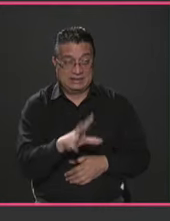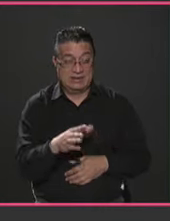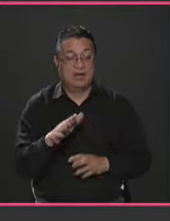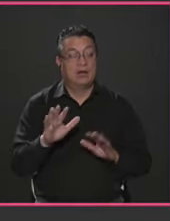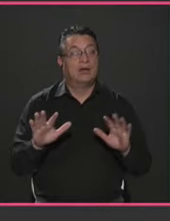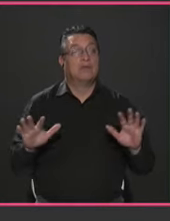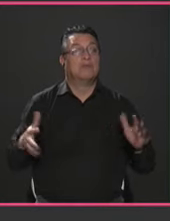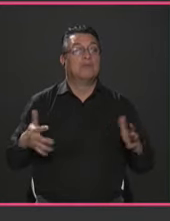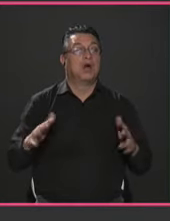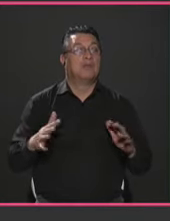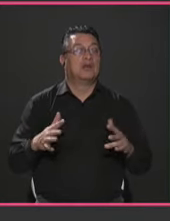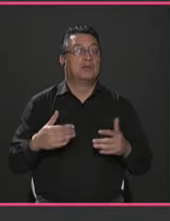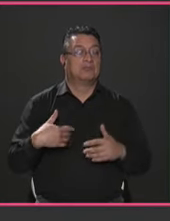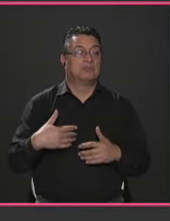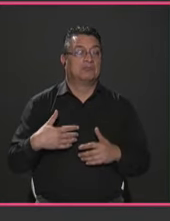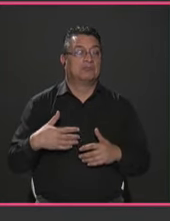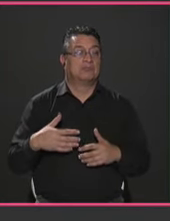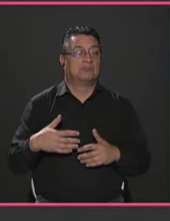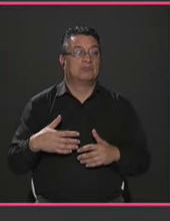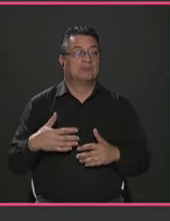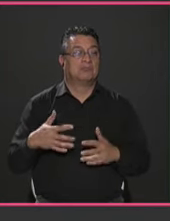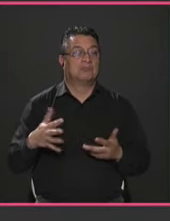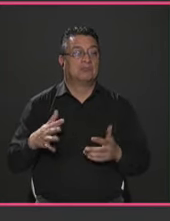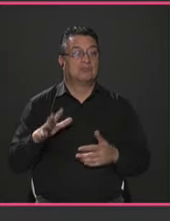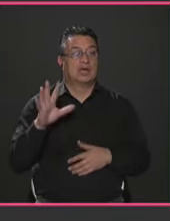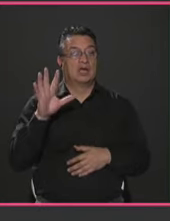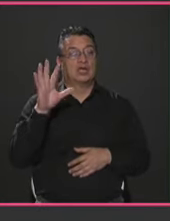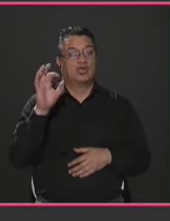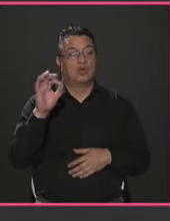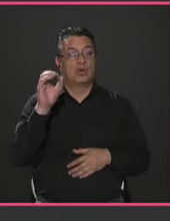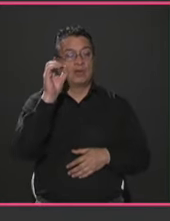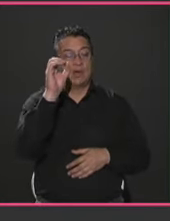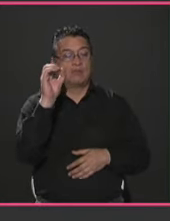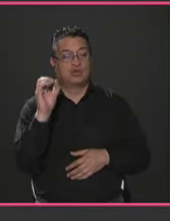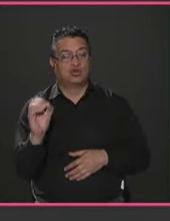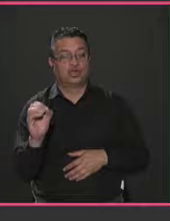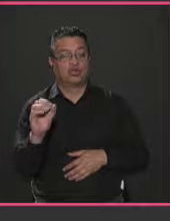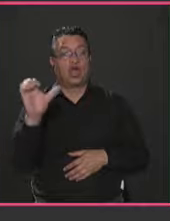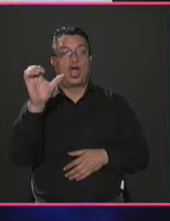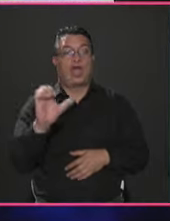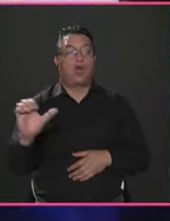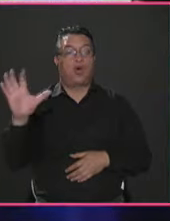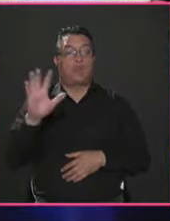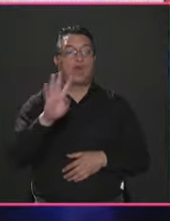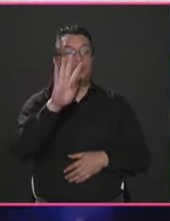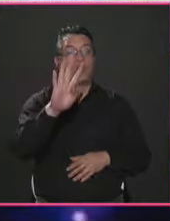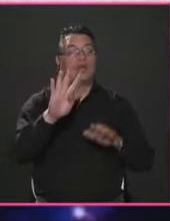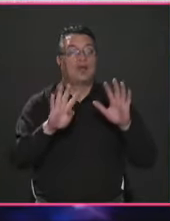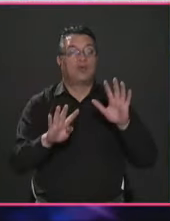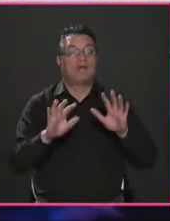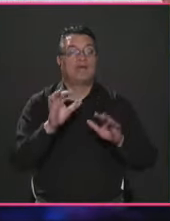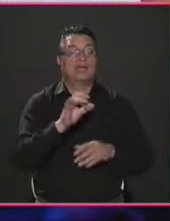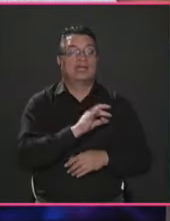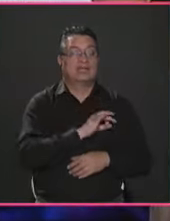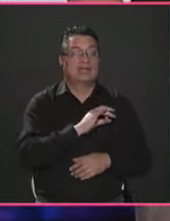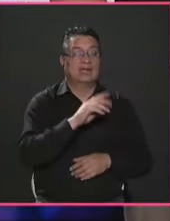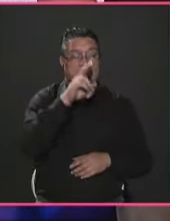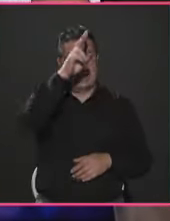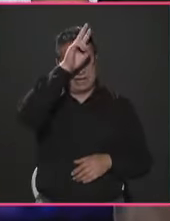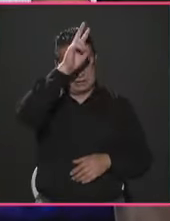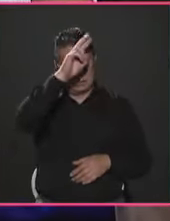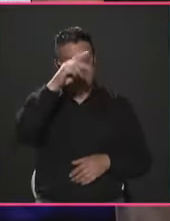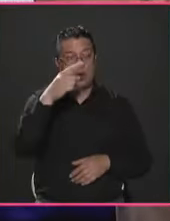es de alrededor de un 50% europeo 49 por merindo y un 1%